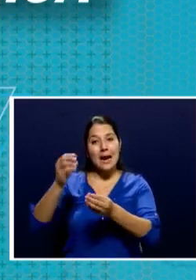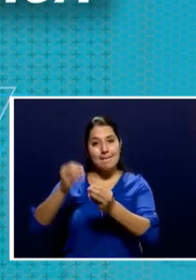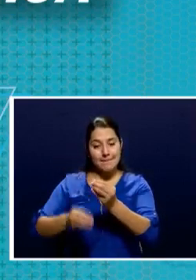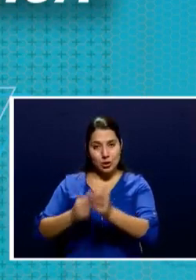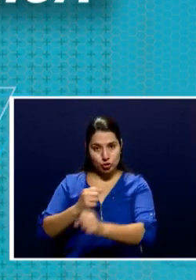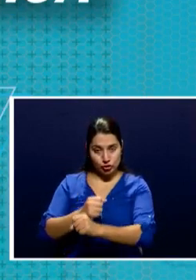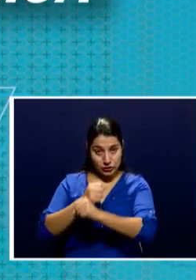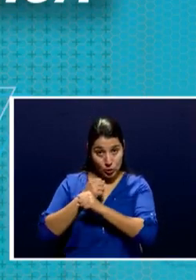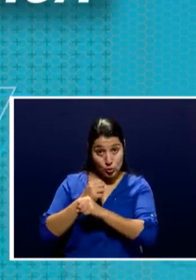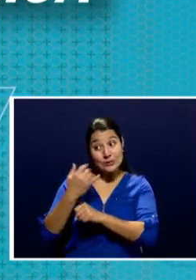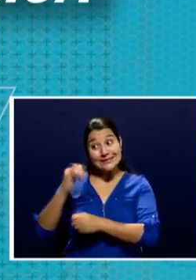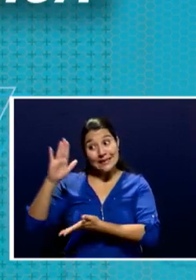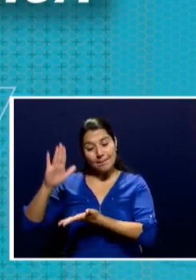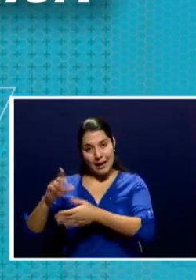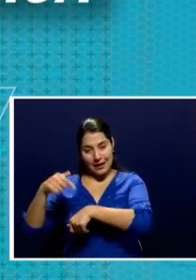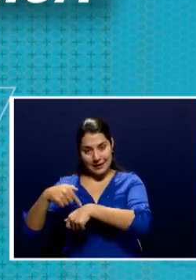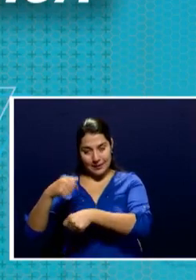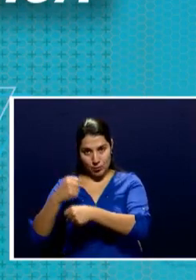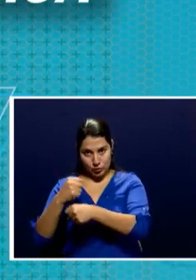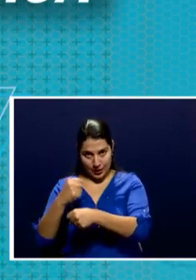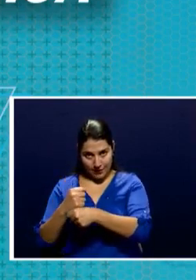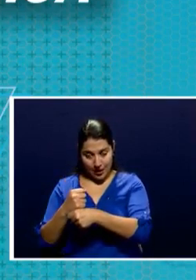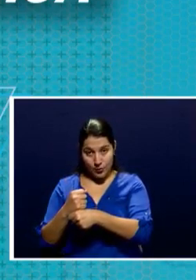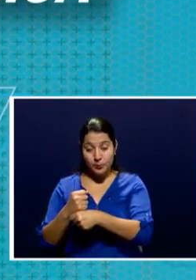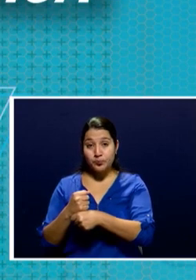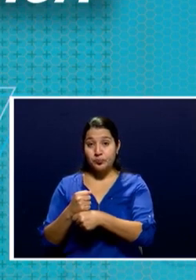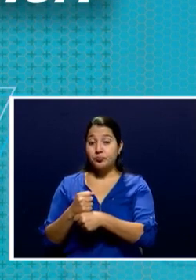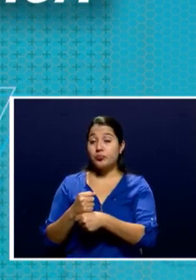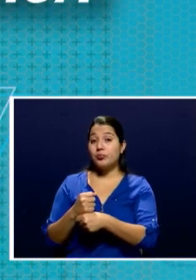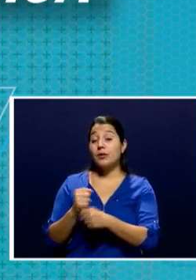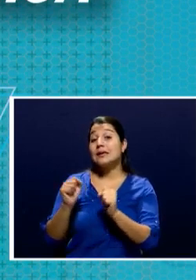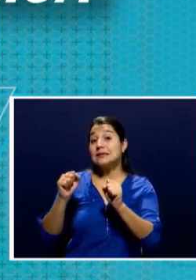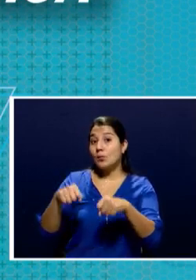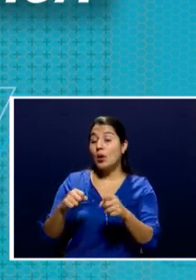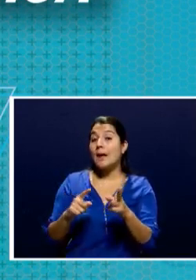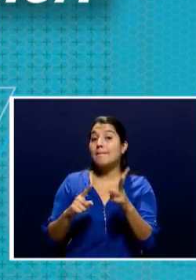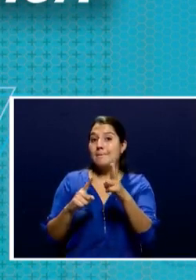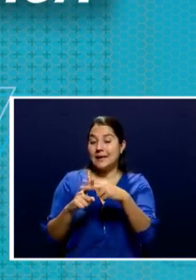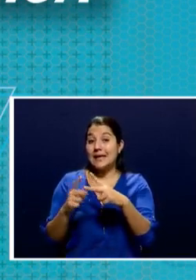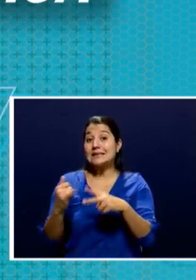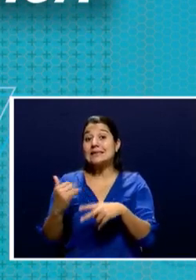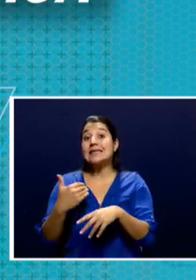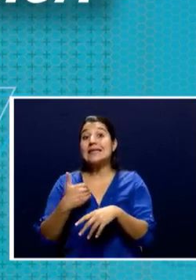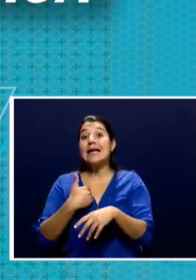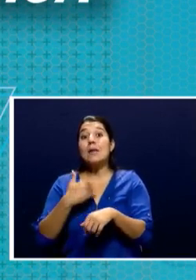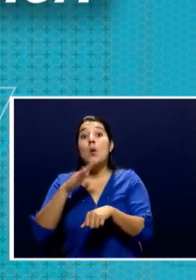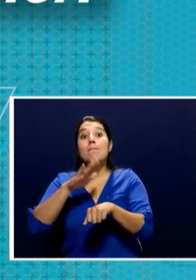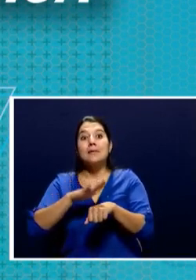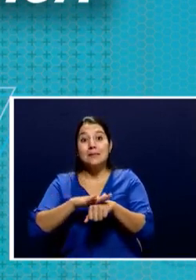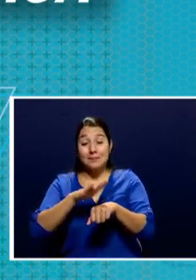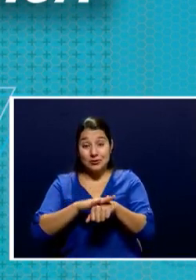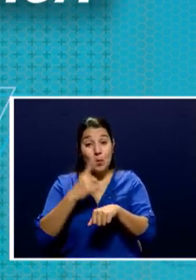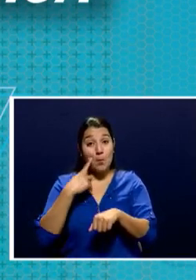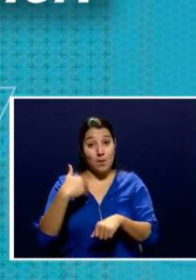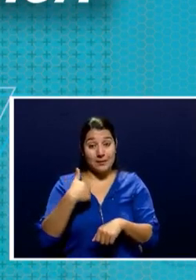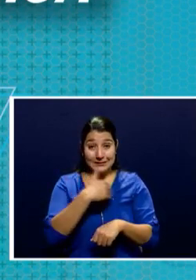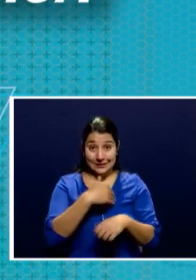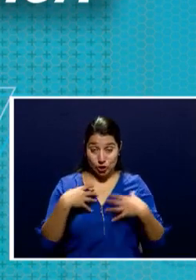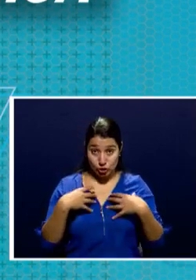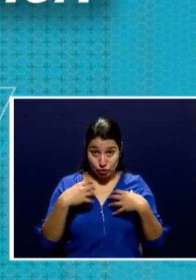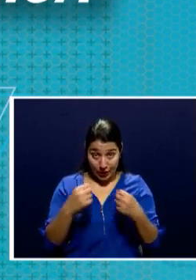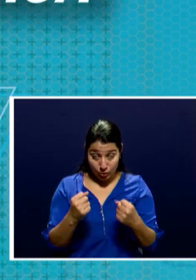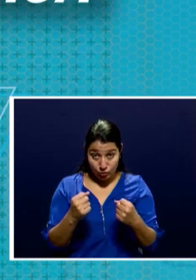una medida excepcional que se puede aplicar en estos casos cuando tenemos autorizada una reducción de la jornada. Es decir,